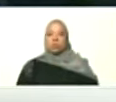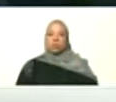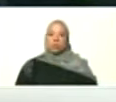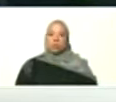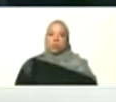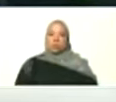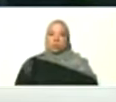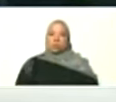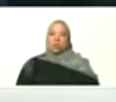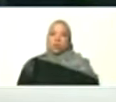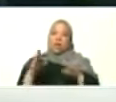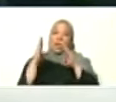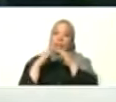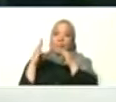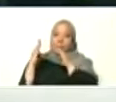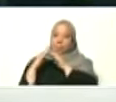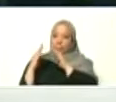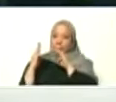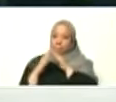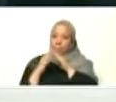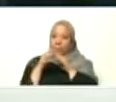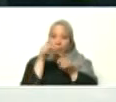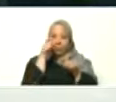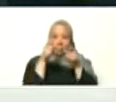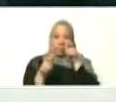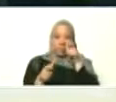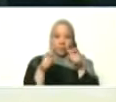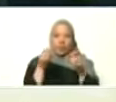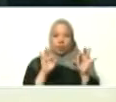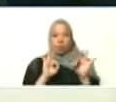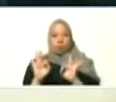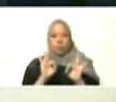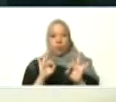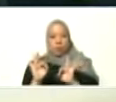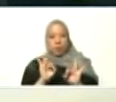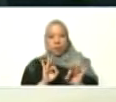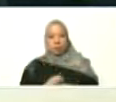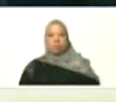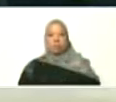Vamos cada uno para su casita a prepararse